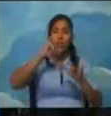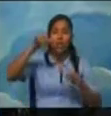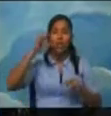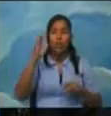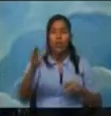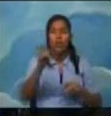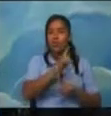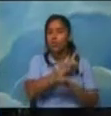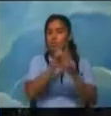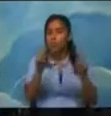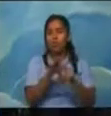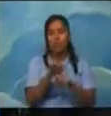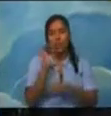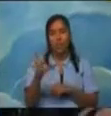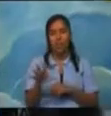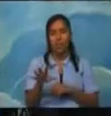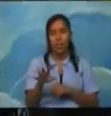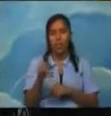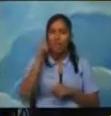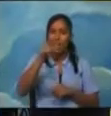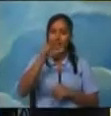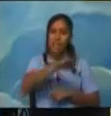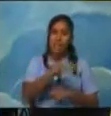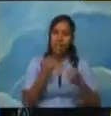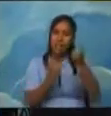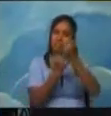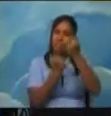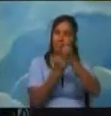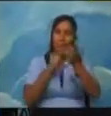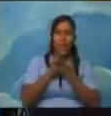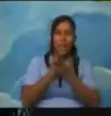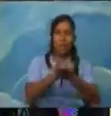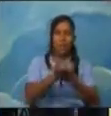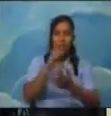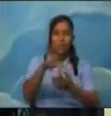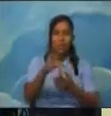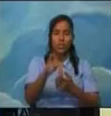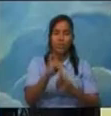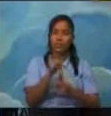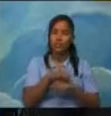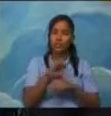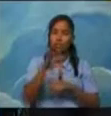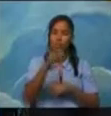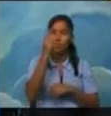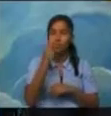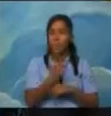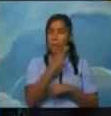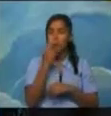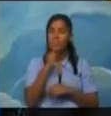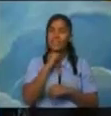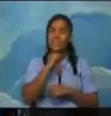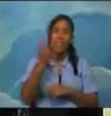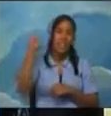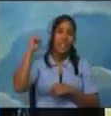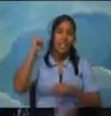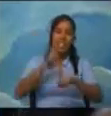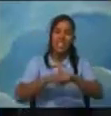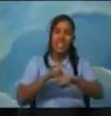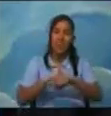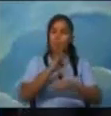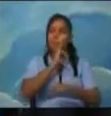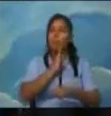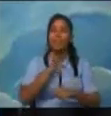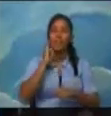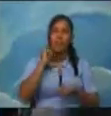te dejará. Usted está en angustia, aquí hay una promesa de Dios, no te dejará. La promesa era para Israel en aquellos tiempos, también es